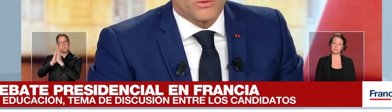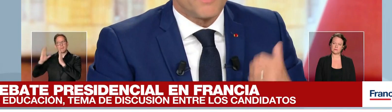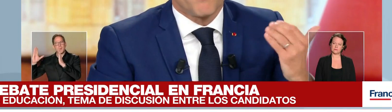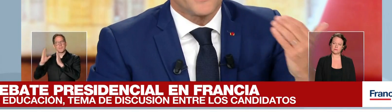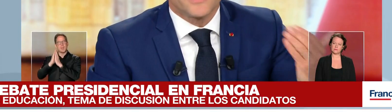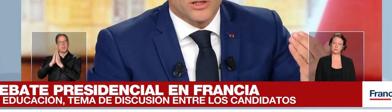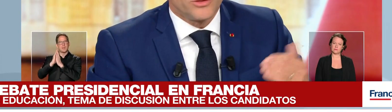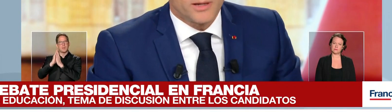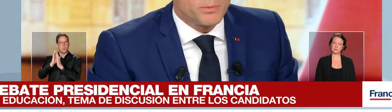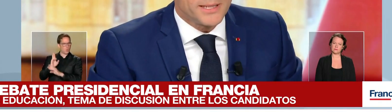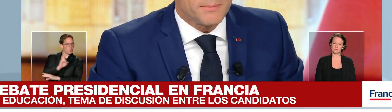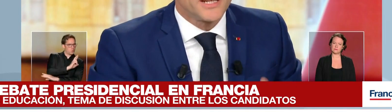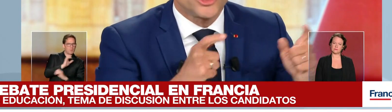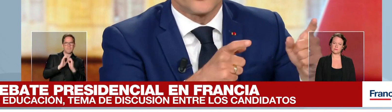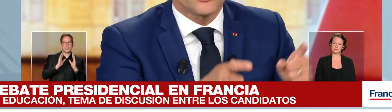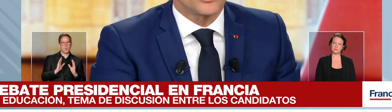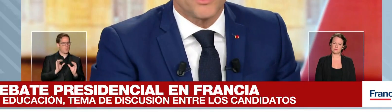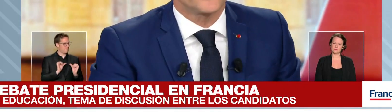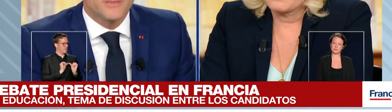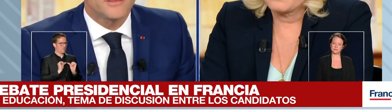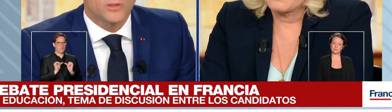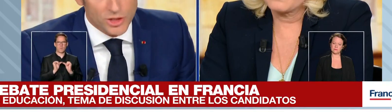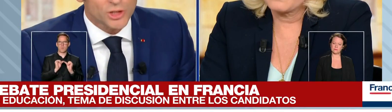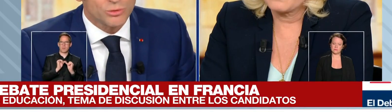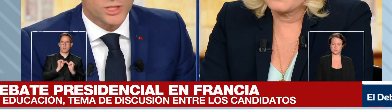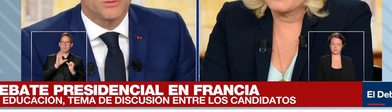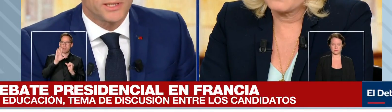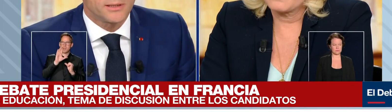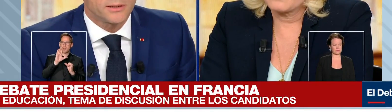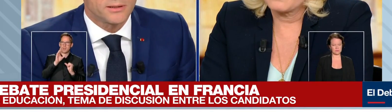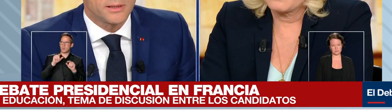ayudan en la casa, podemos hablar de escuelas de la República, pero la